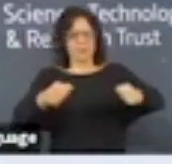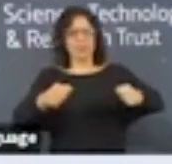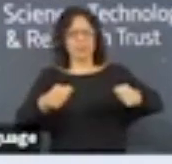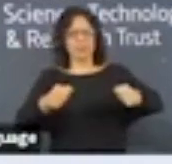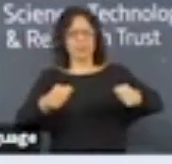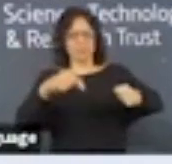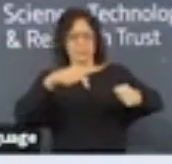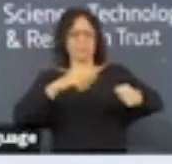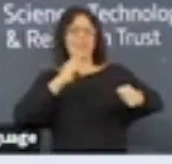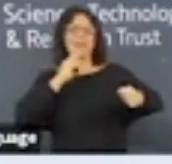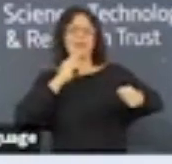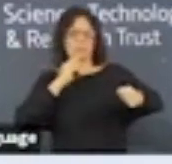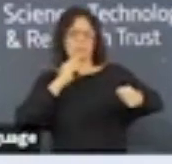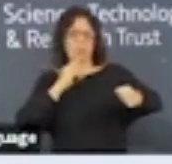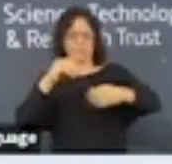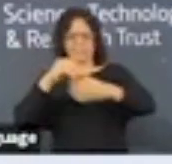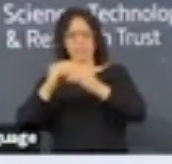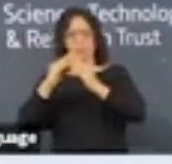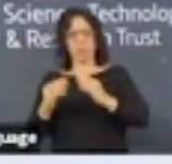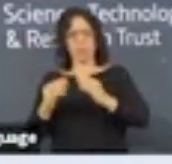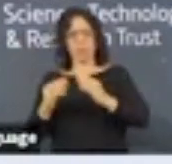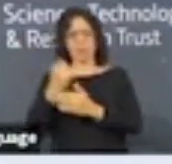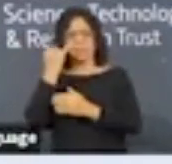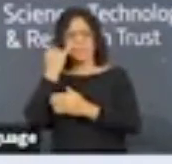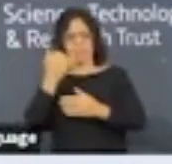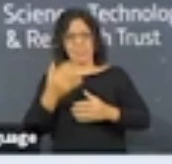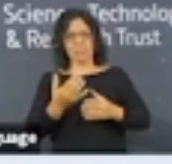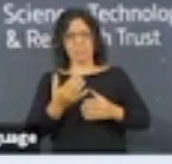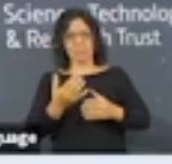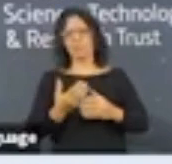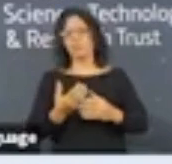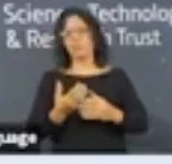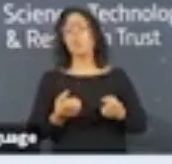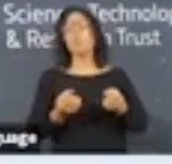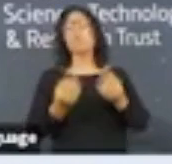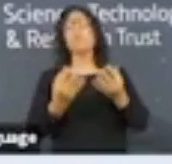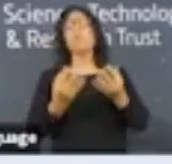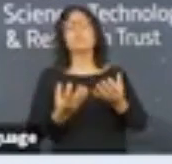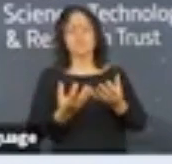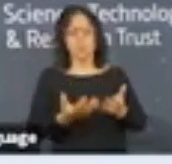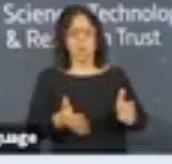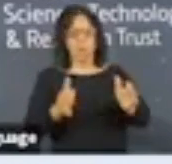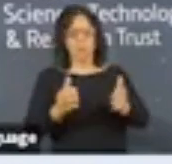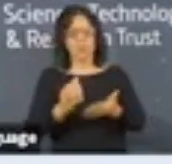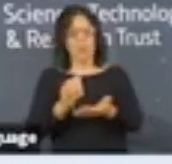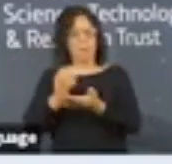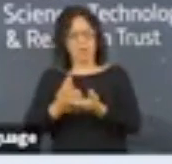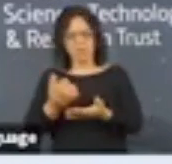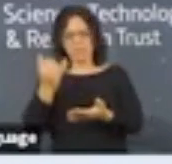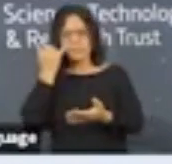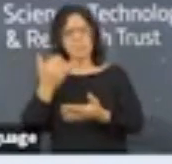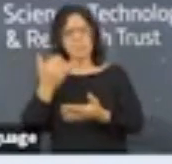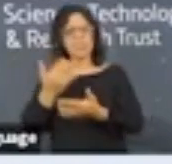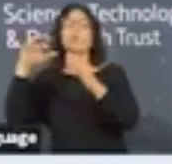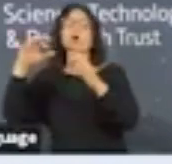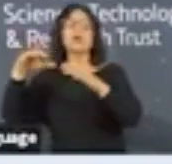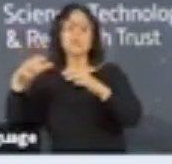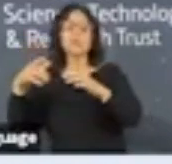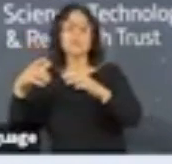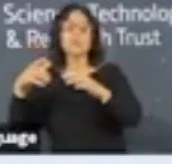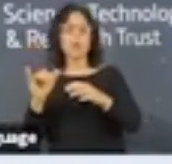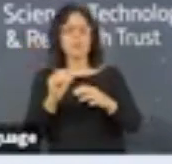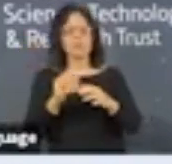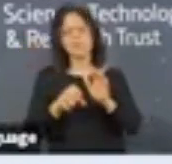porque nosotros le añadimos agua a una variedad de recipientes, incluso si no hay lluvias. Por ejemplo, los bebederos